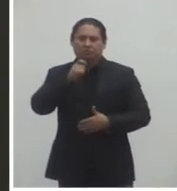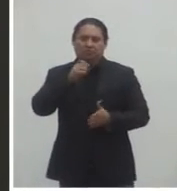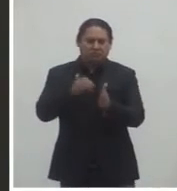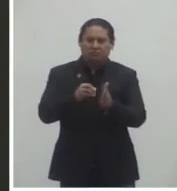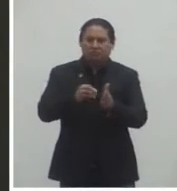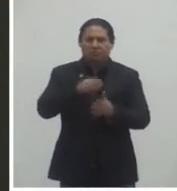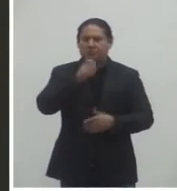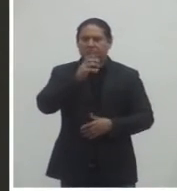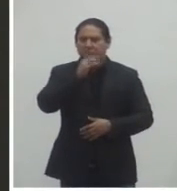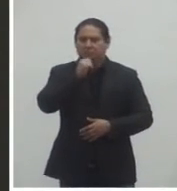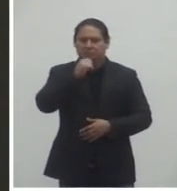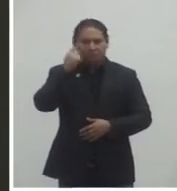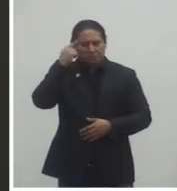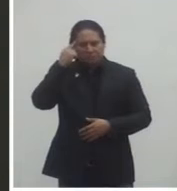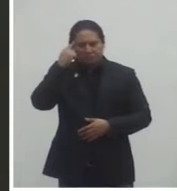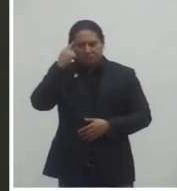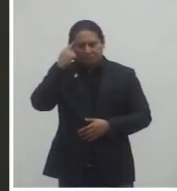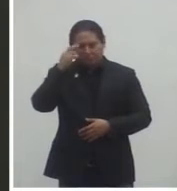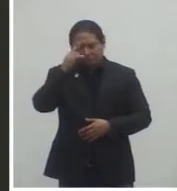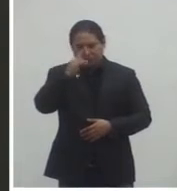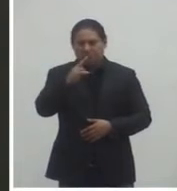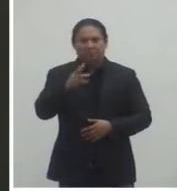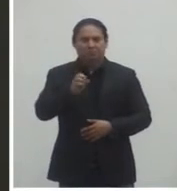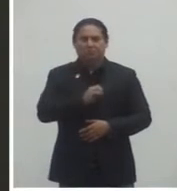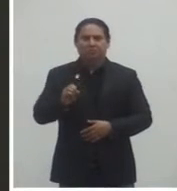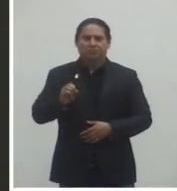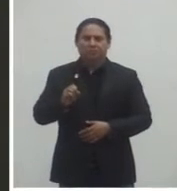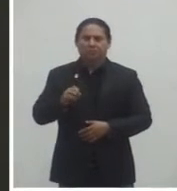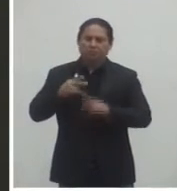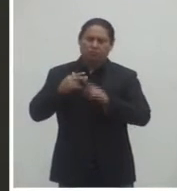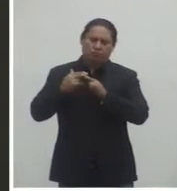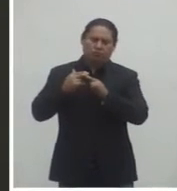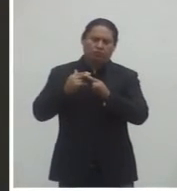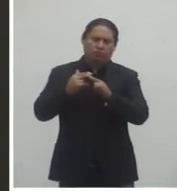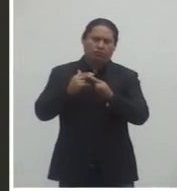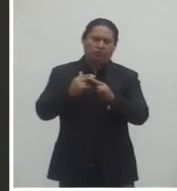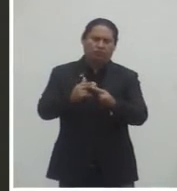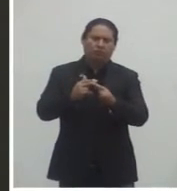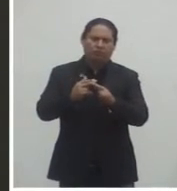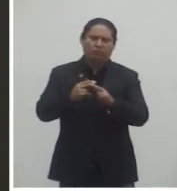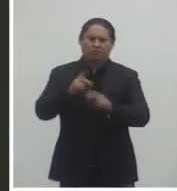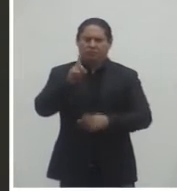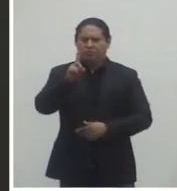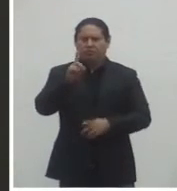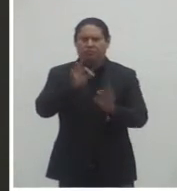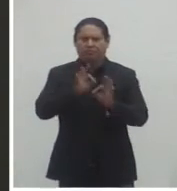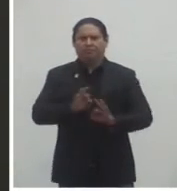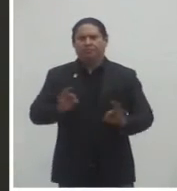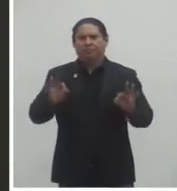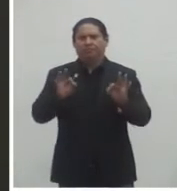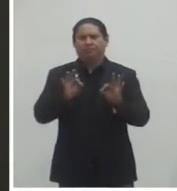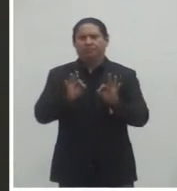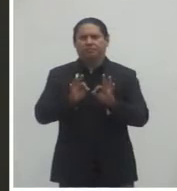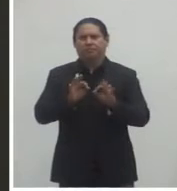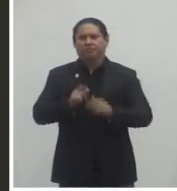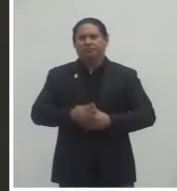vale. Esa fue, con el correr del tiempo, una de las principales causas